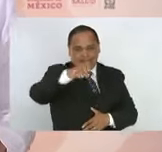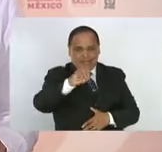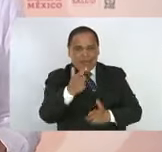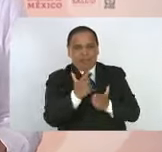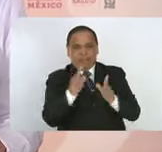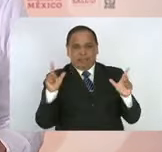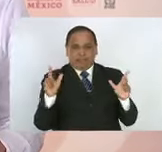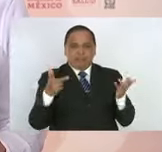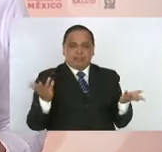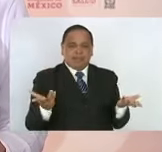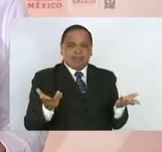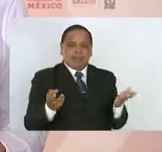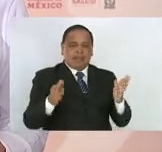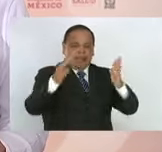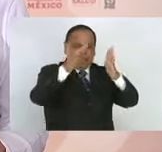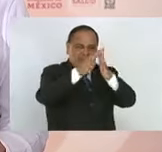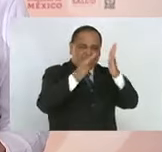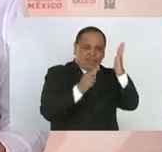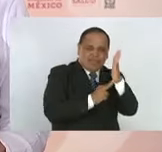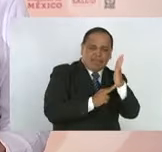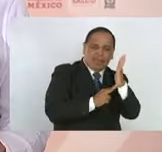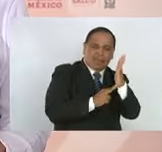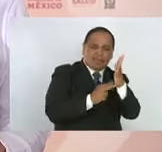las reformas